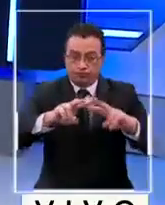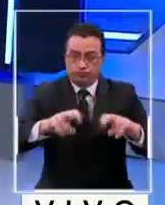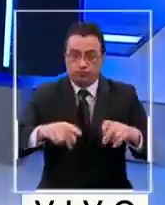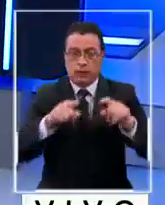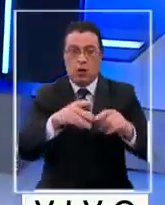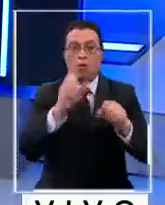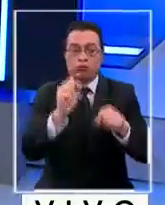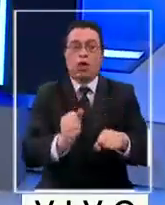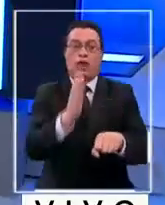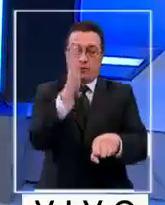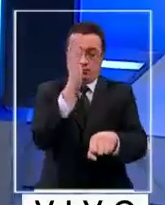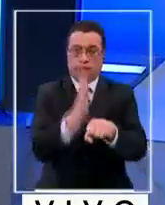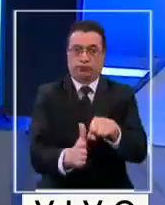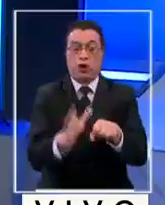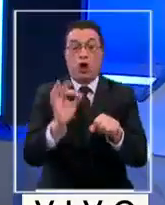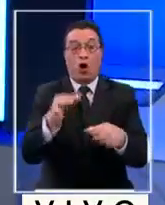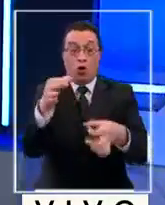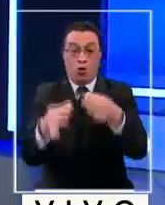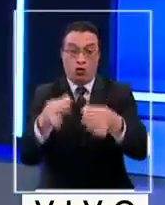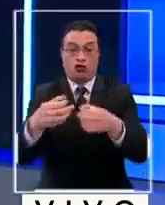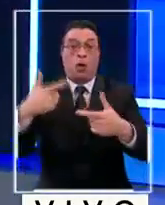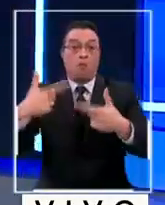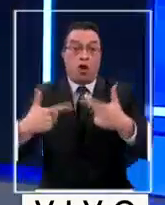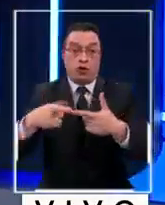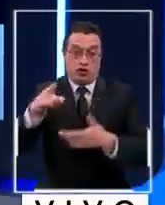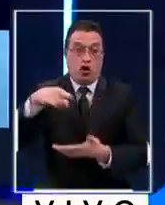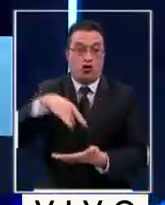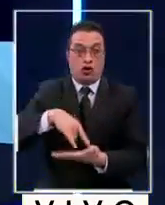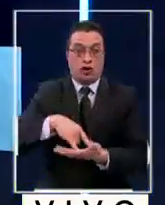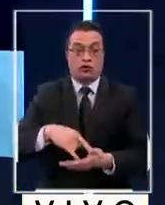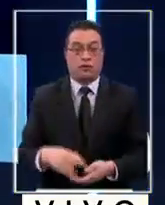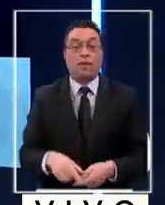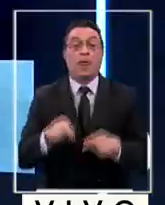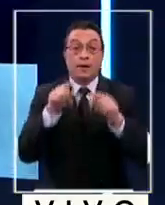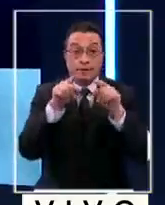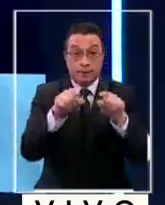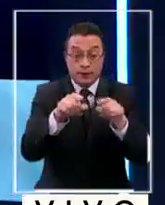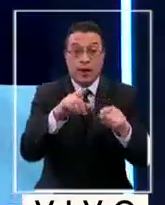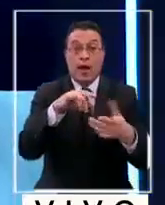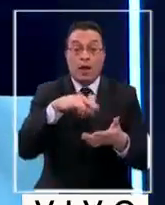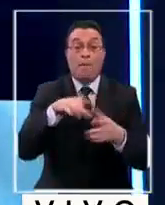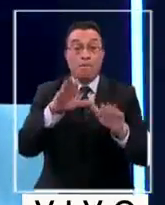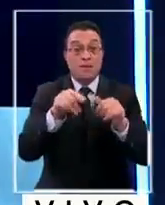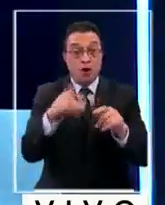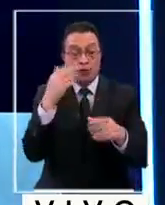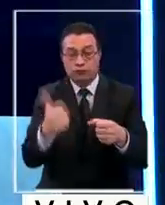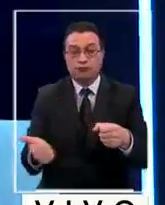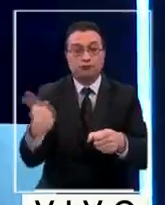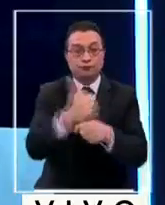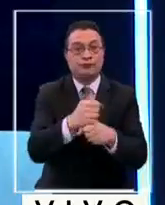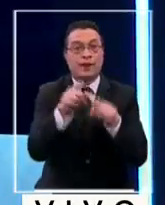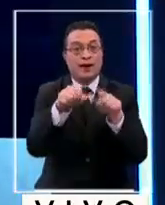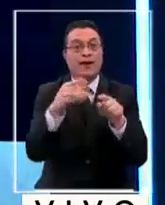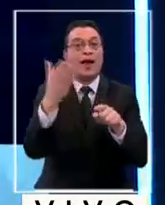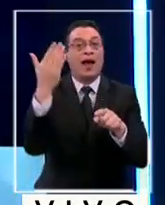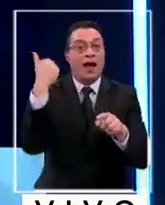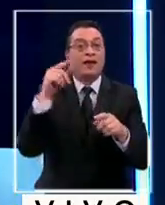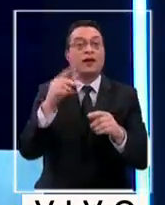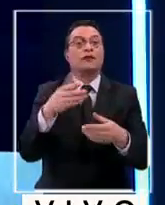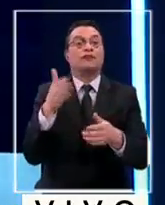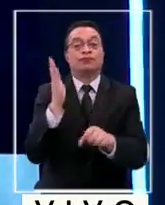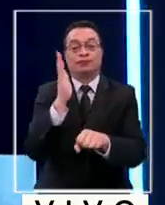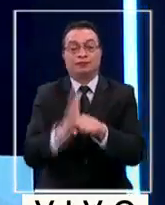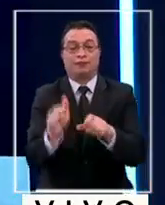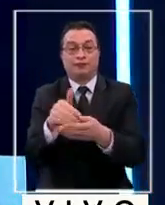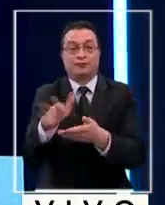a su destitución o a un juicio político en el Congreso. Precisamente la misma vía por la que Temer llegó al gobierno después del